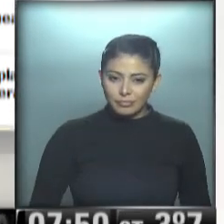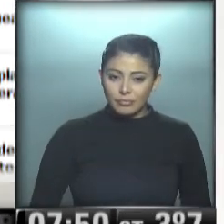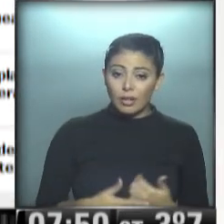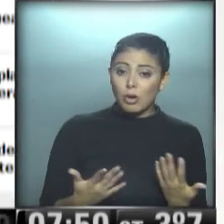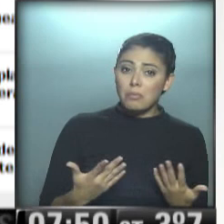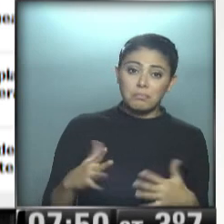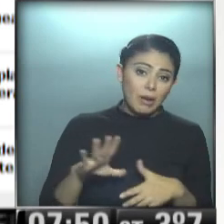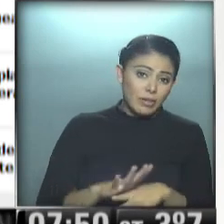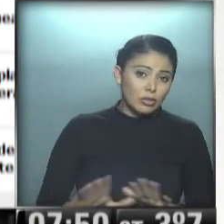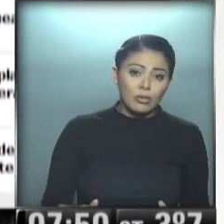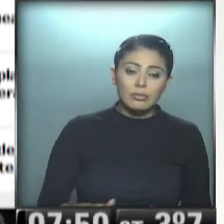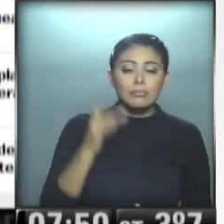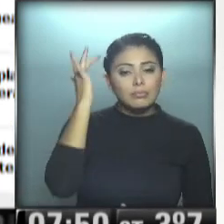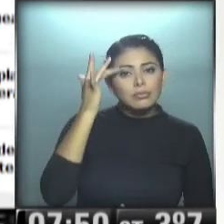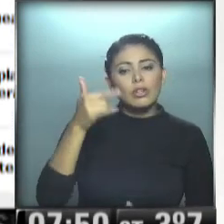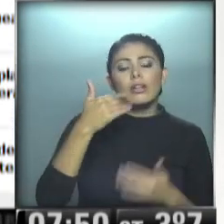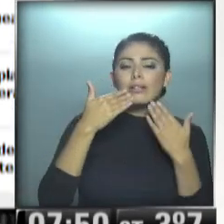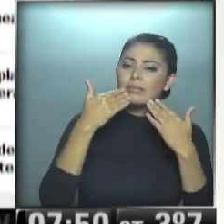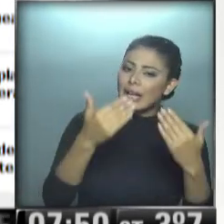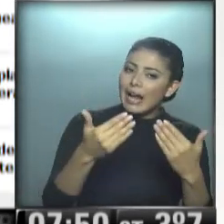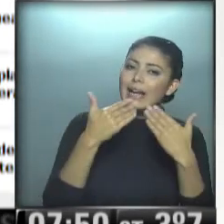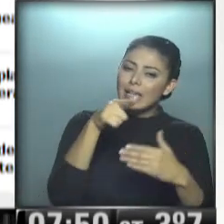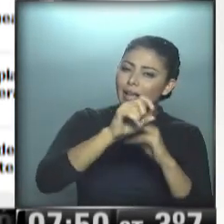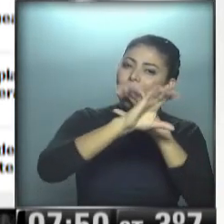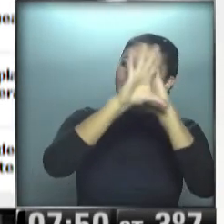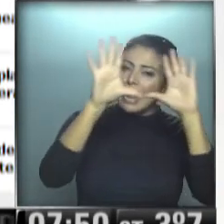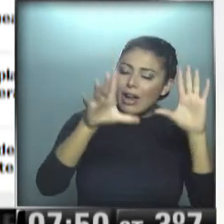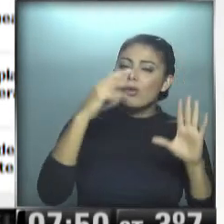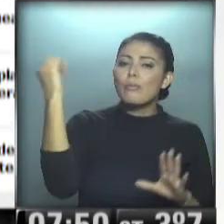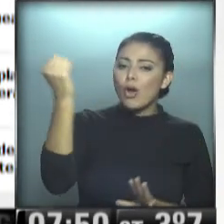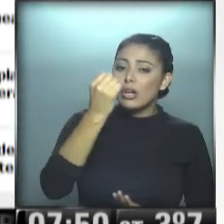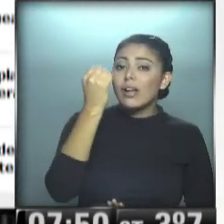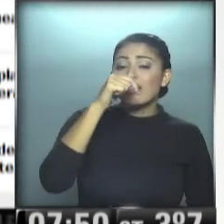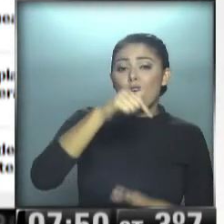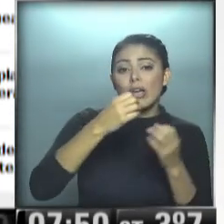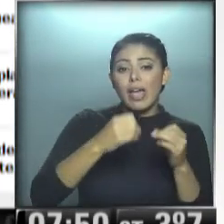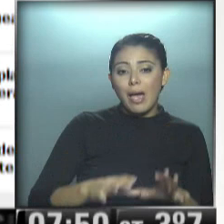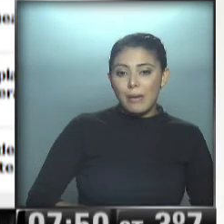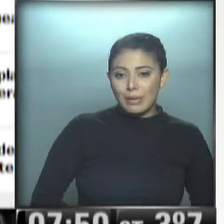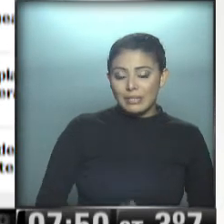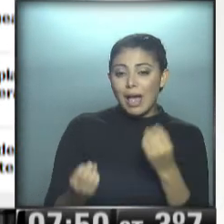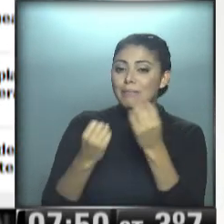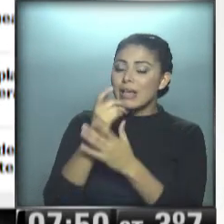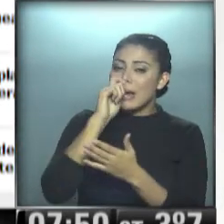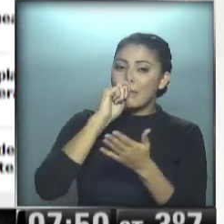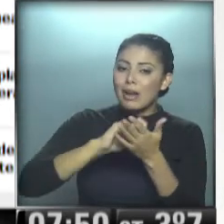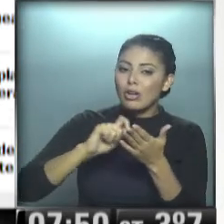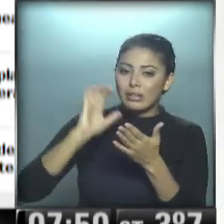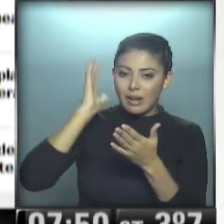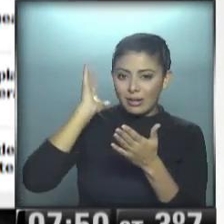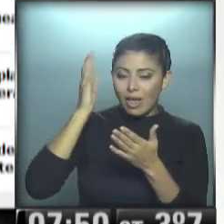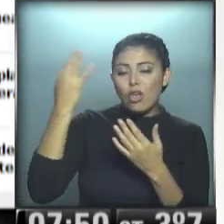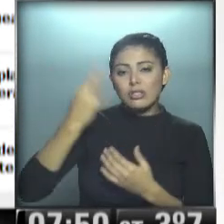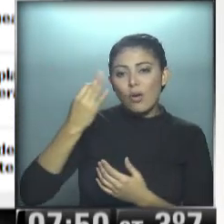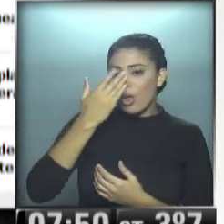Bueno, perfecto. Monseñor Cañas, yo le agradezco muchísimo esta aclaración muy importante hoy en el comienzo de la mañana periodística de Radio Continental y seguramente